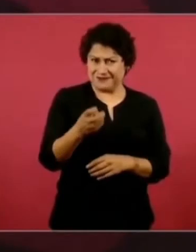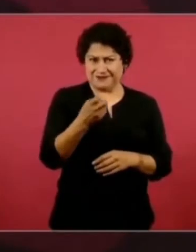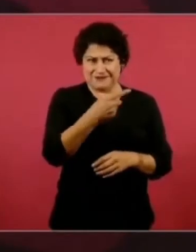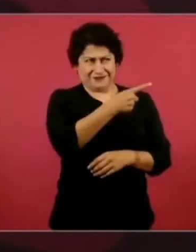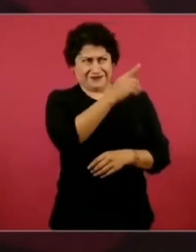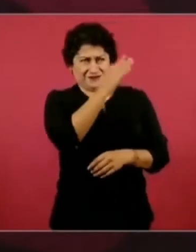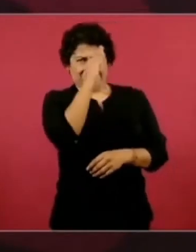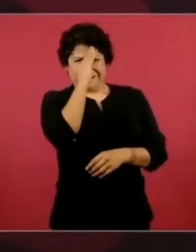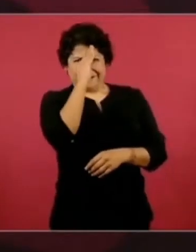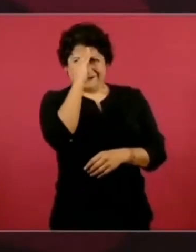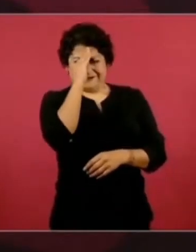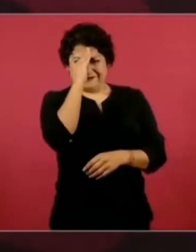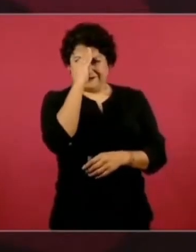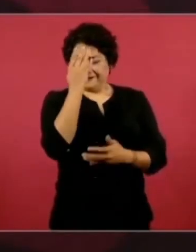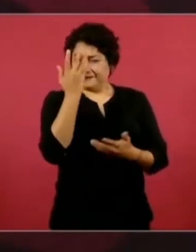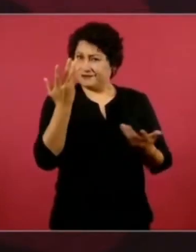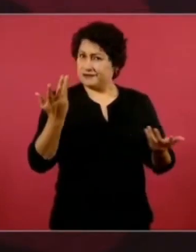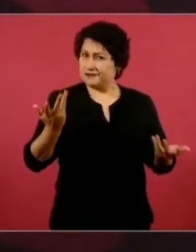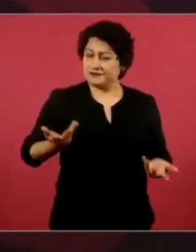un tiempo